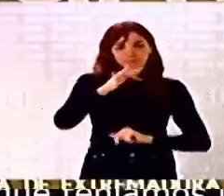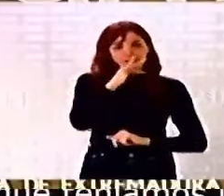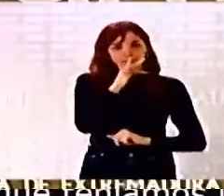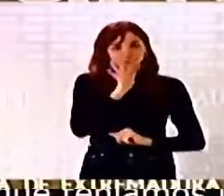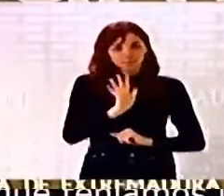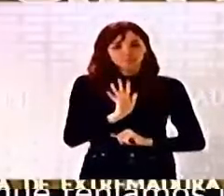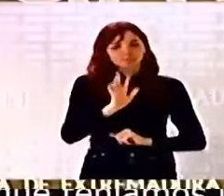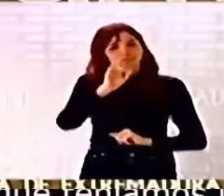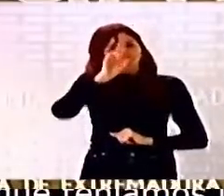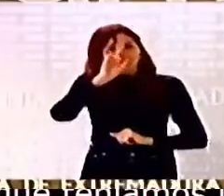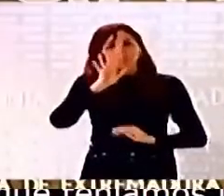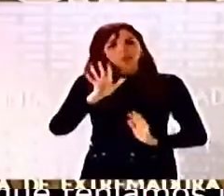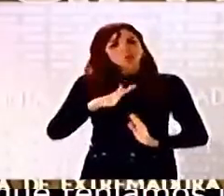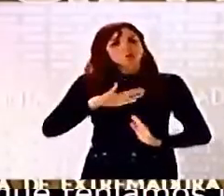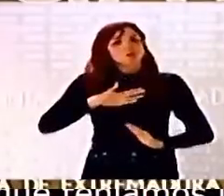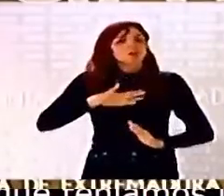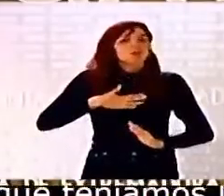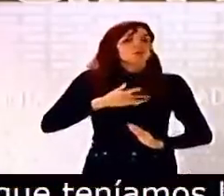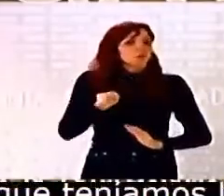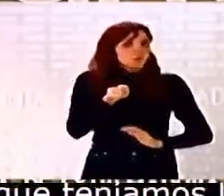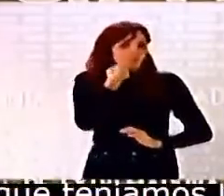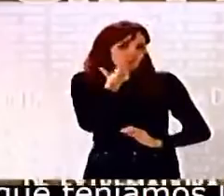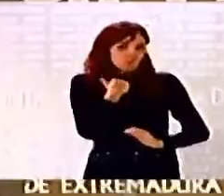pero alentadoras.